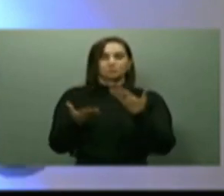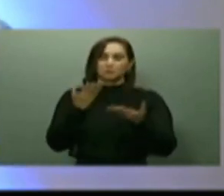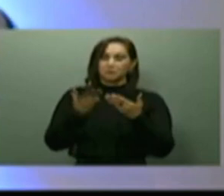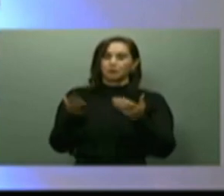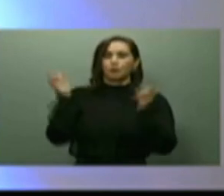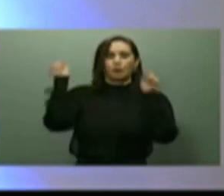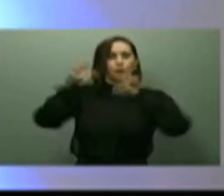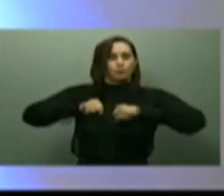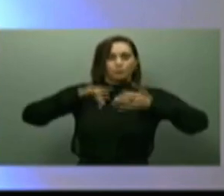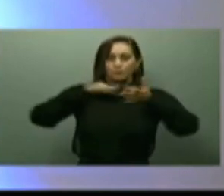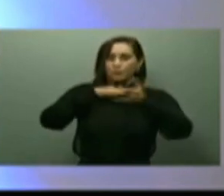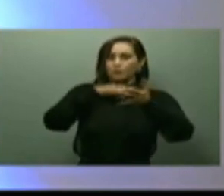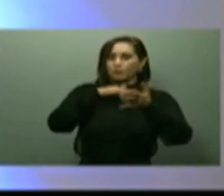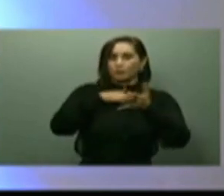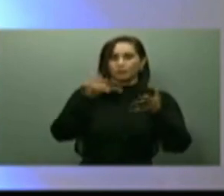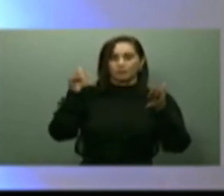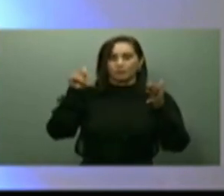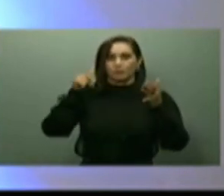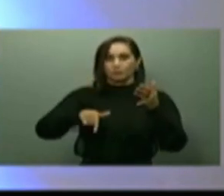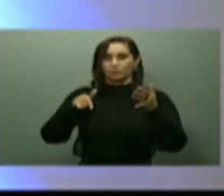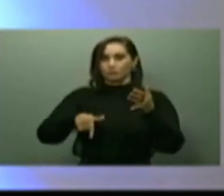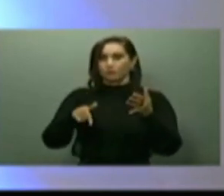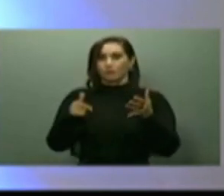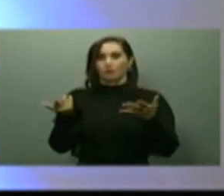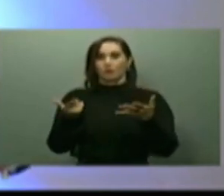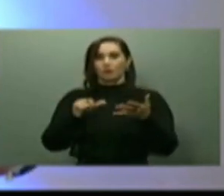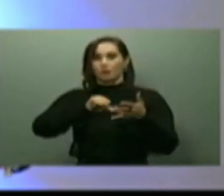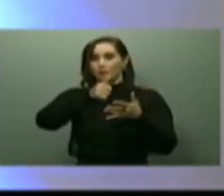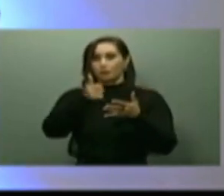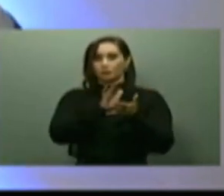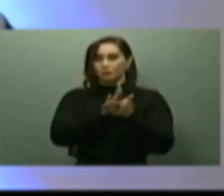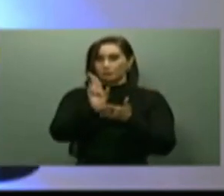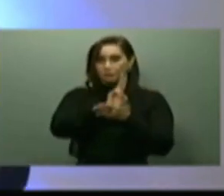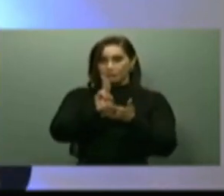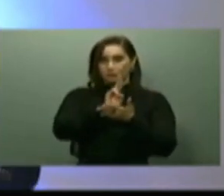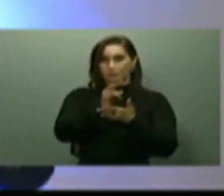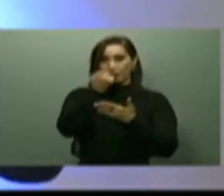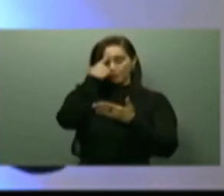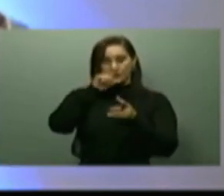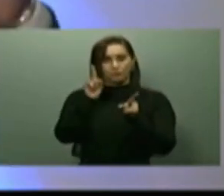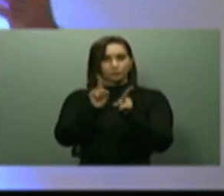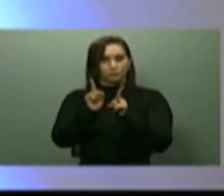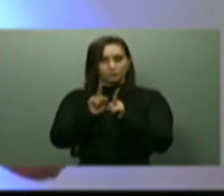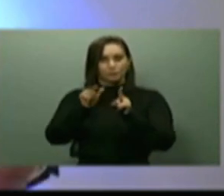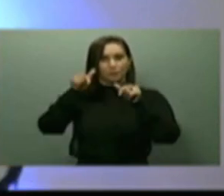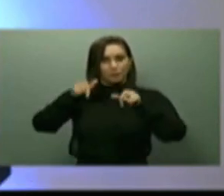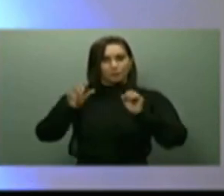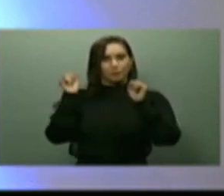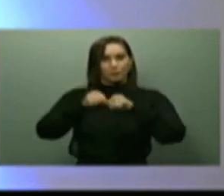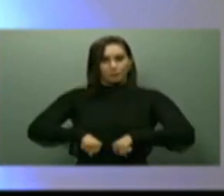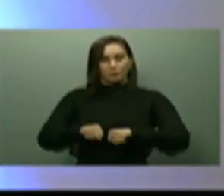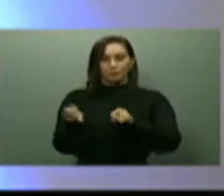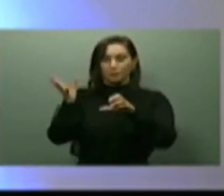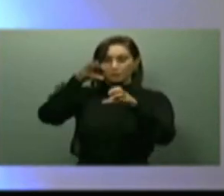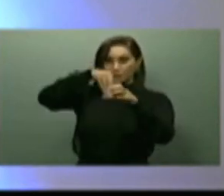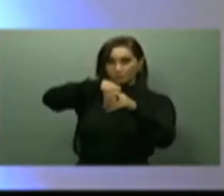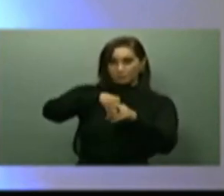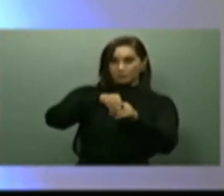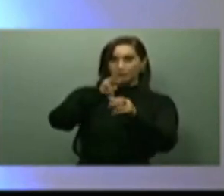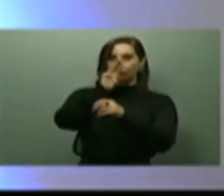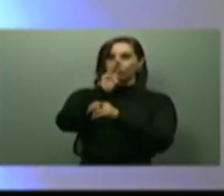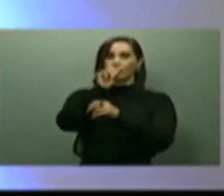estudiar con mucho menor costo en cualquiera de las otras universidades, pero también que tengan acceso con la